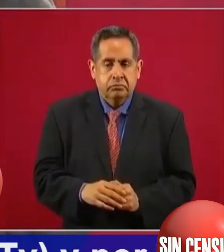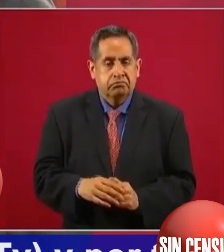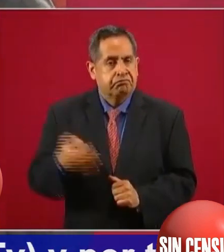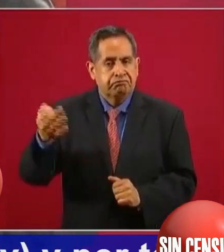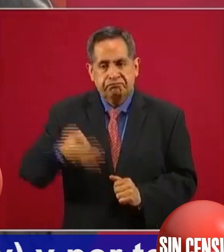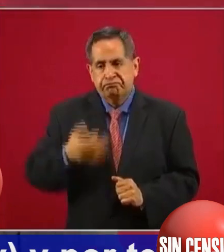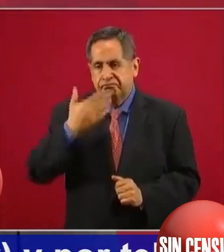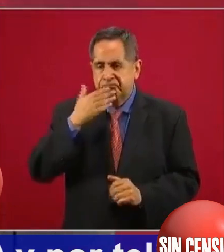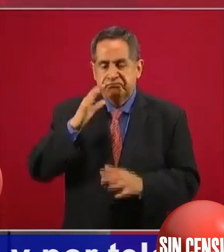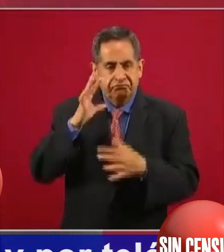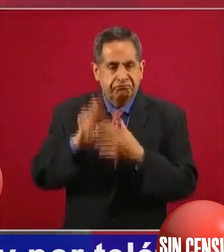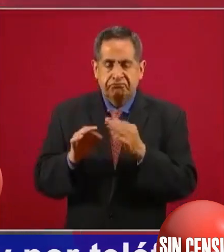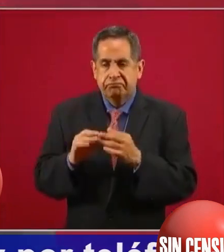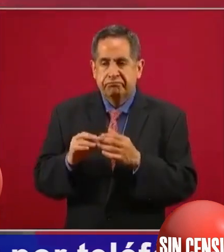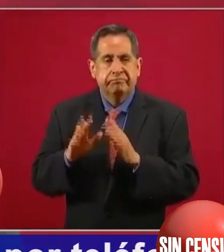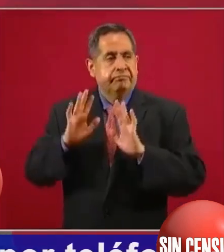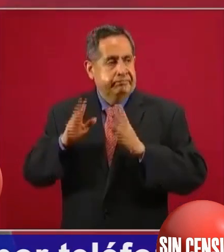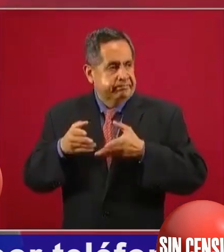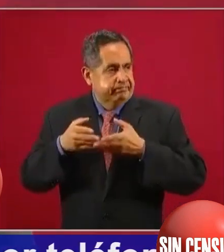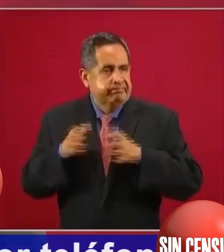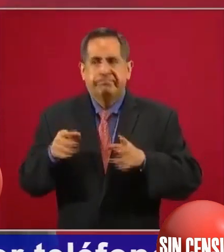acertado el abrir